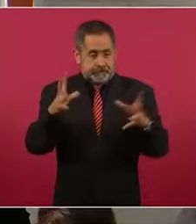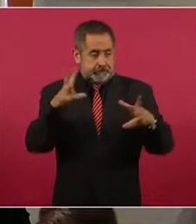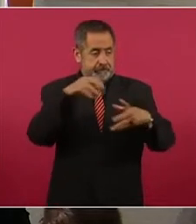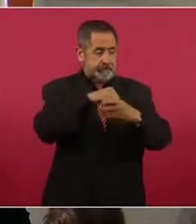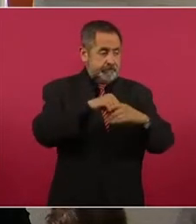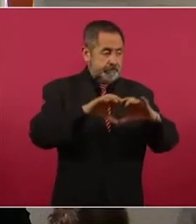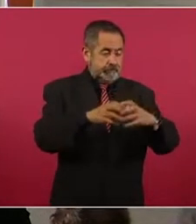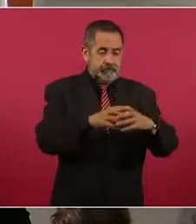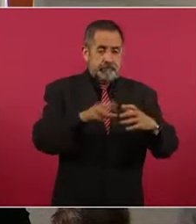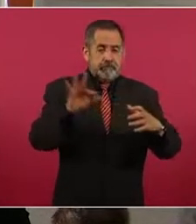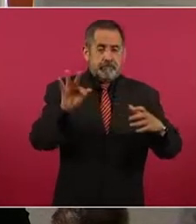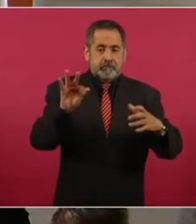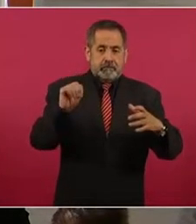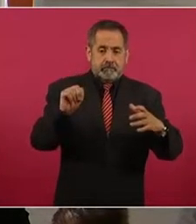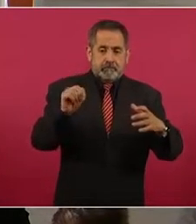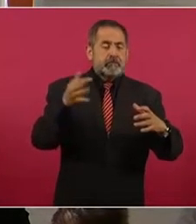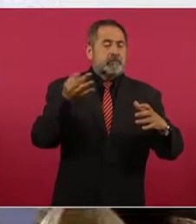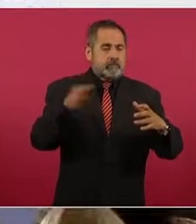49% de homicidios.